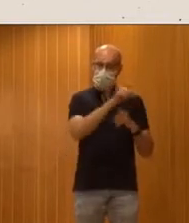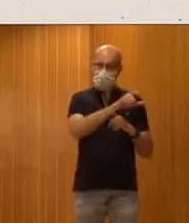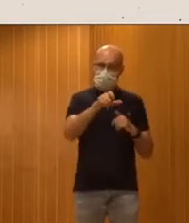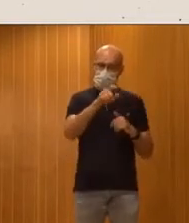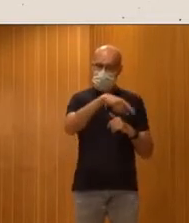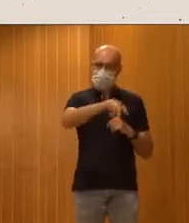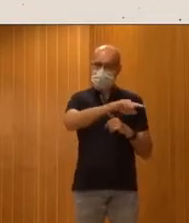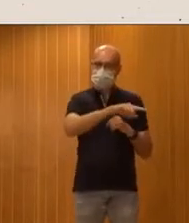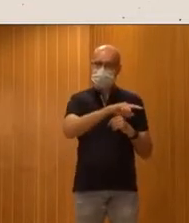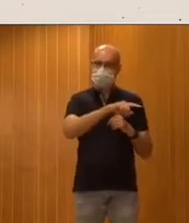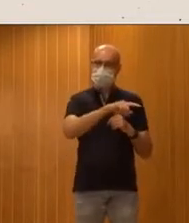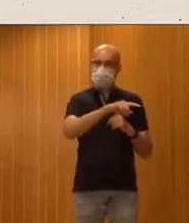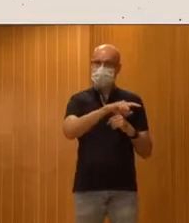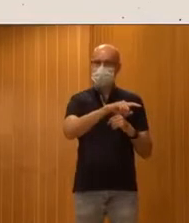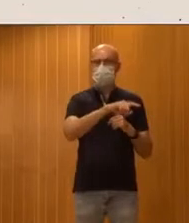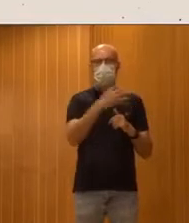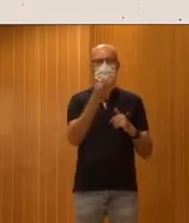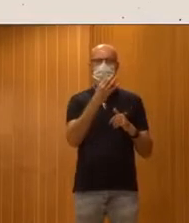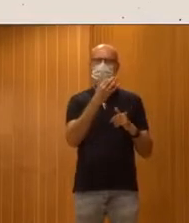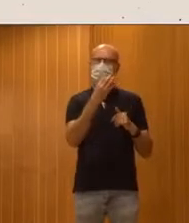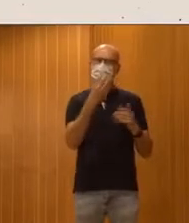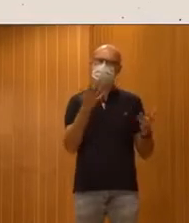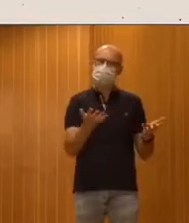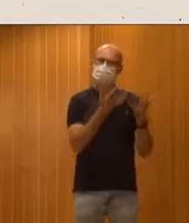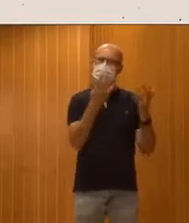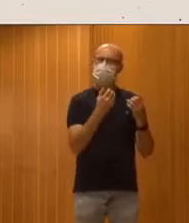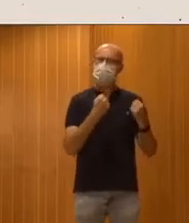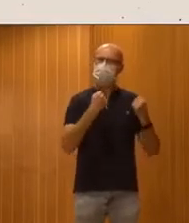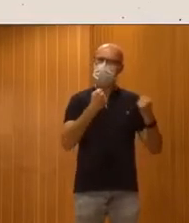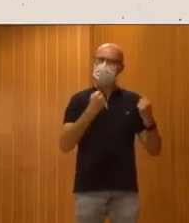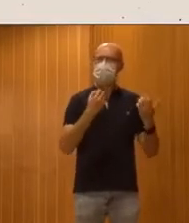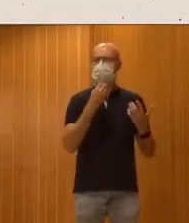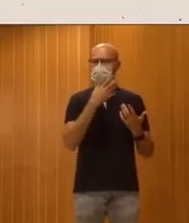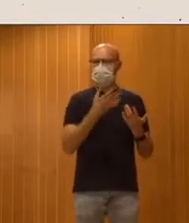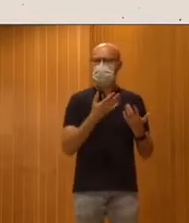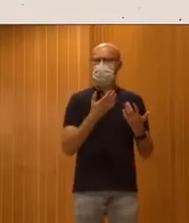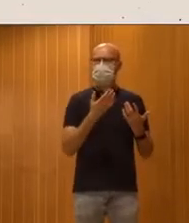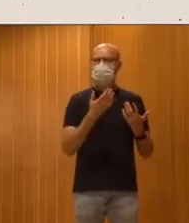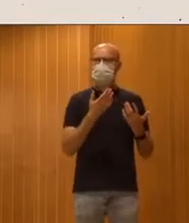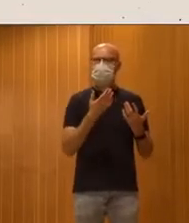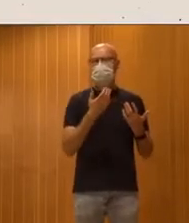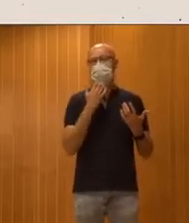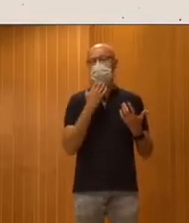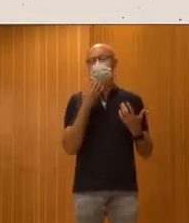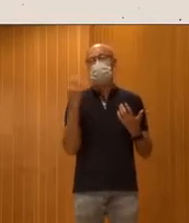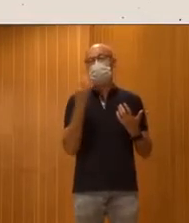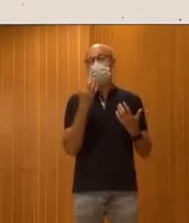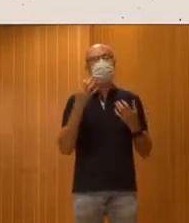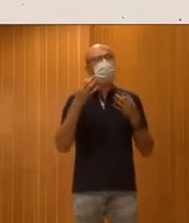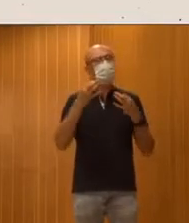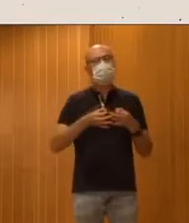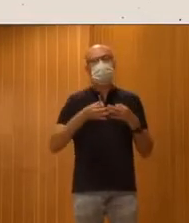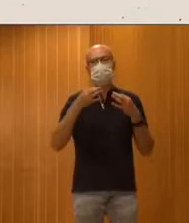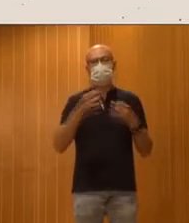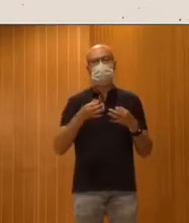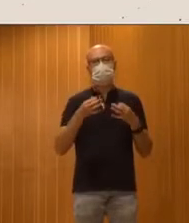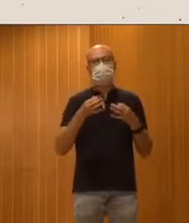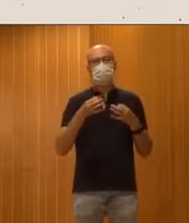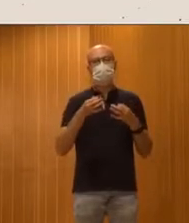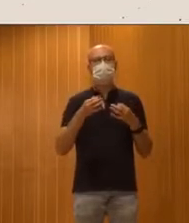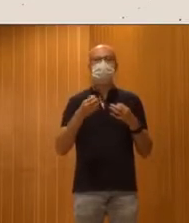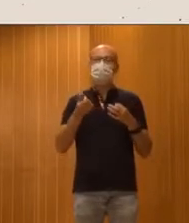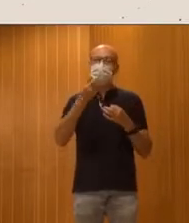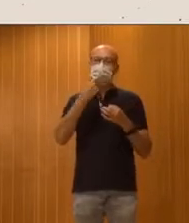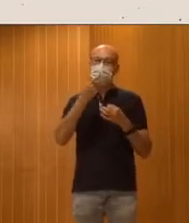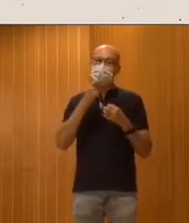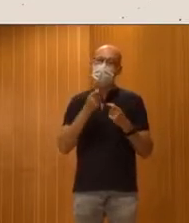usuarios, nuestros clientes estén más fuertes y para ello tenemos que tocar siempre los